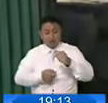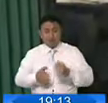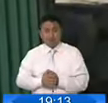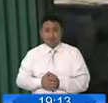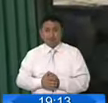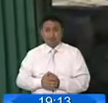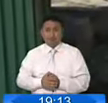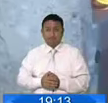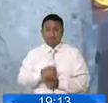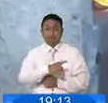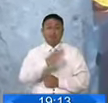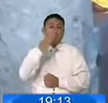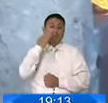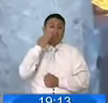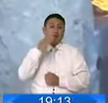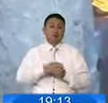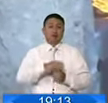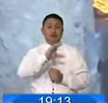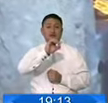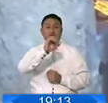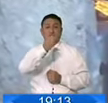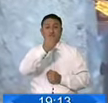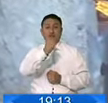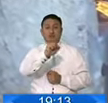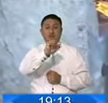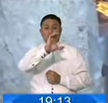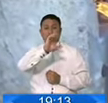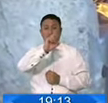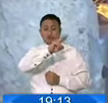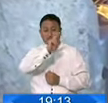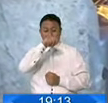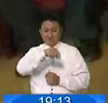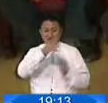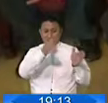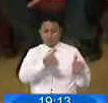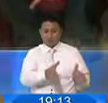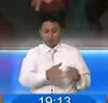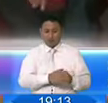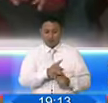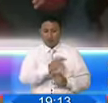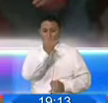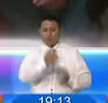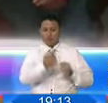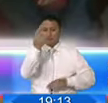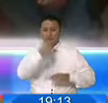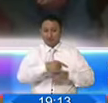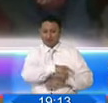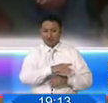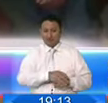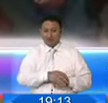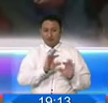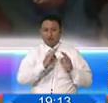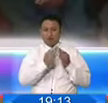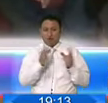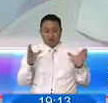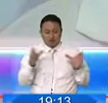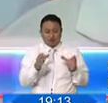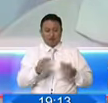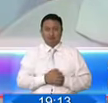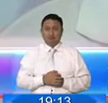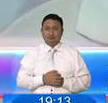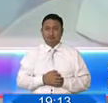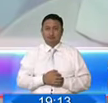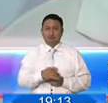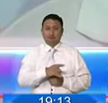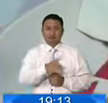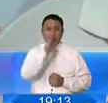madre de óscar se reunieron los villacís aquí dicen que lo velaran para que esté por última vez rodeado de su familia que nunca